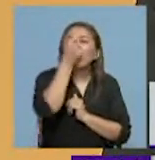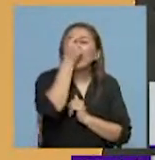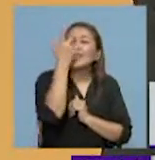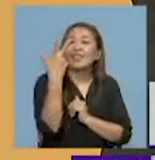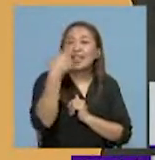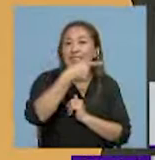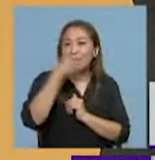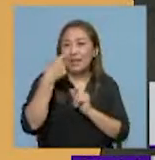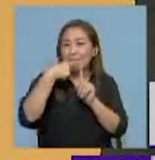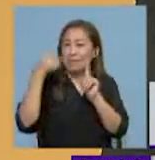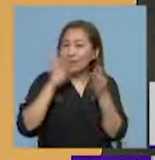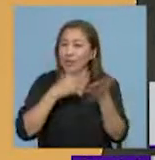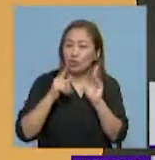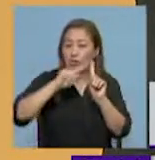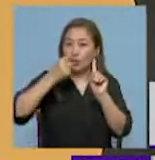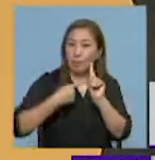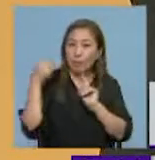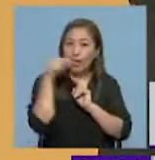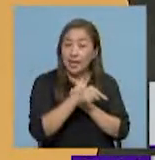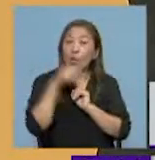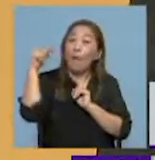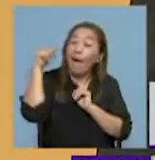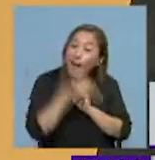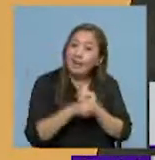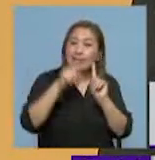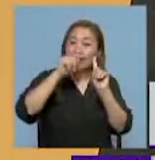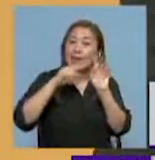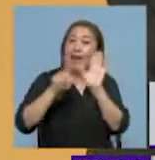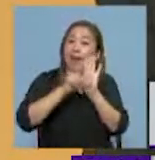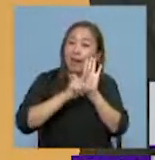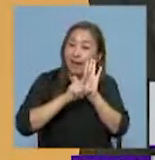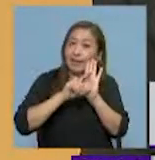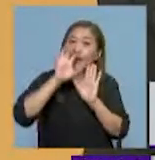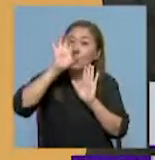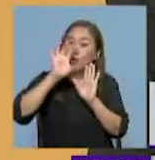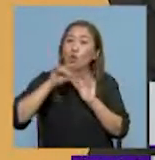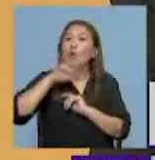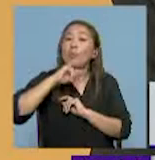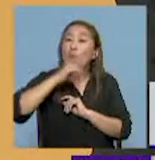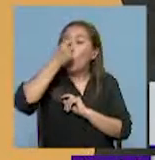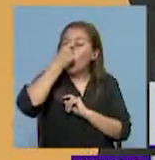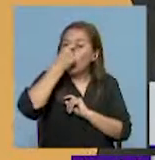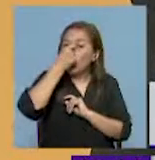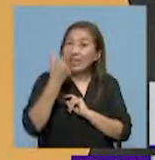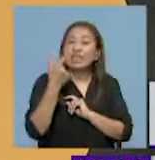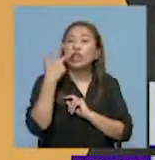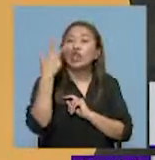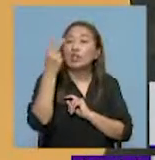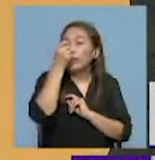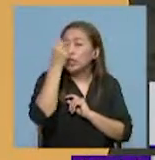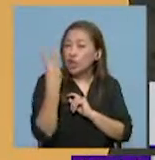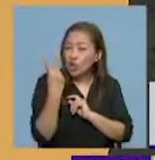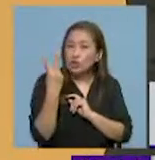semanas y media el protocolo provincial abarca hasta las 22 semanas al estar fuera el protocolo se le